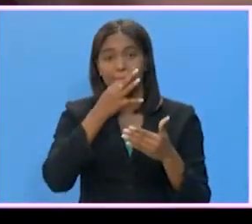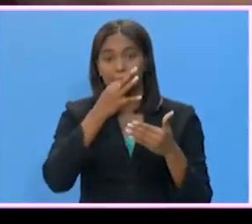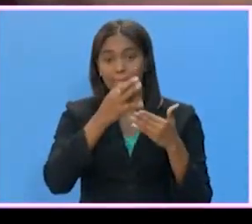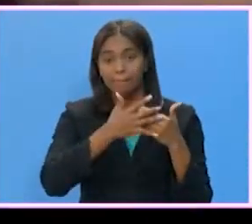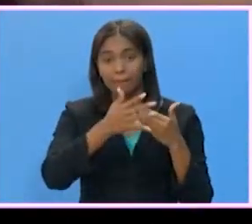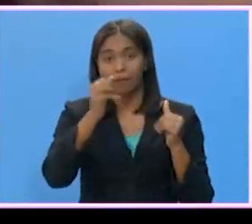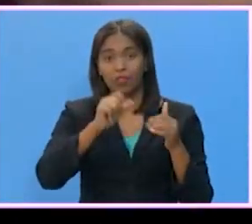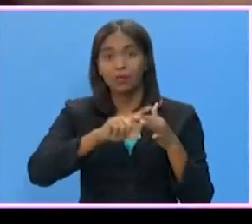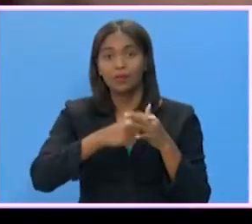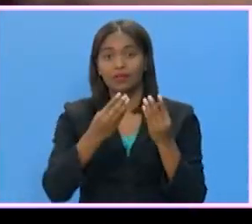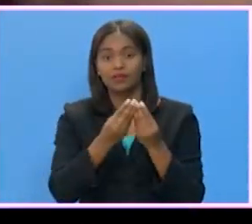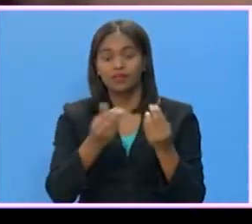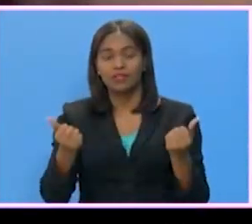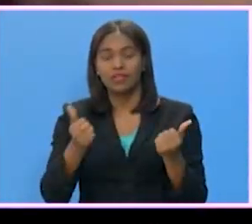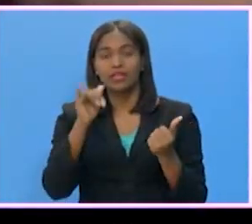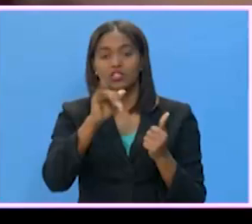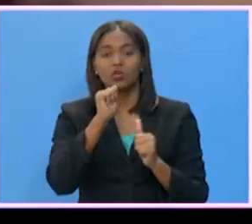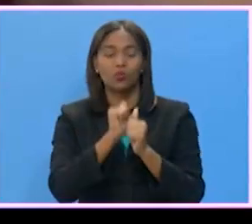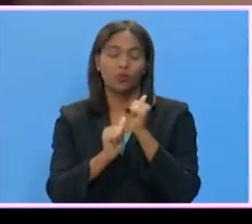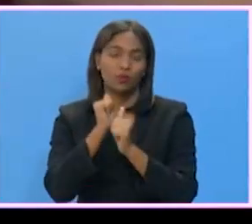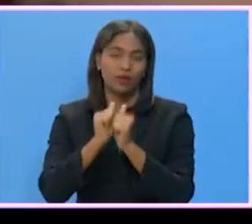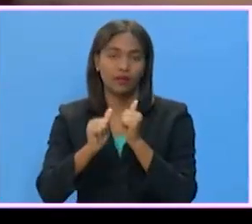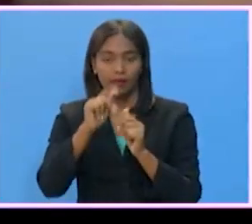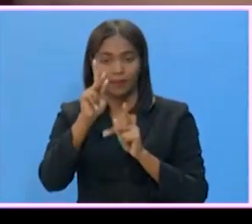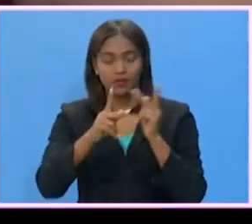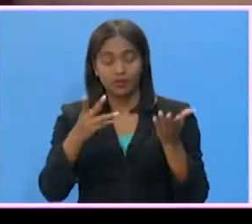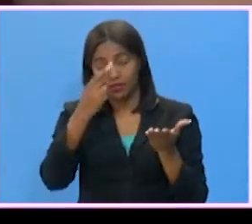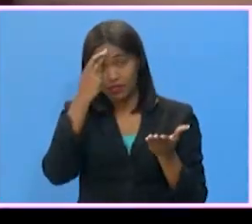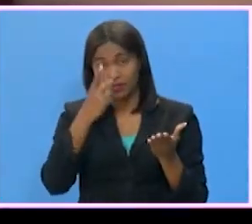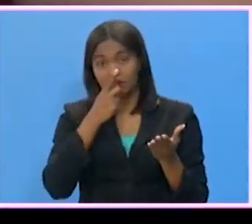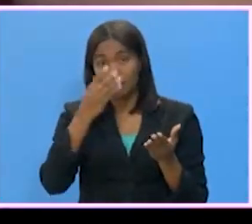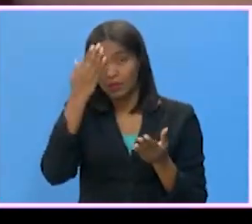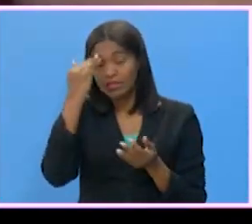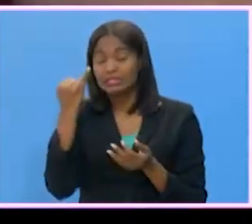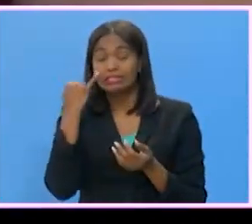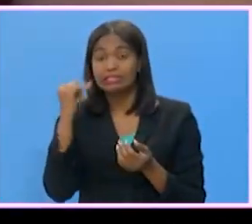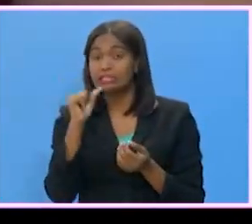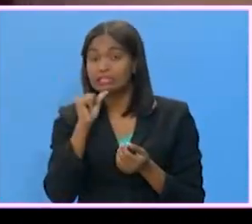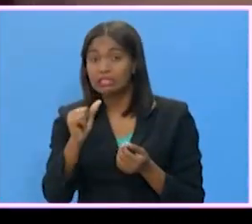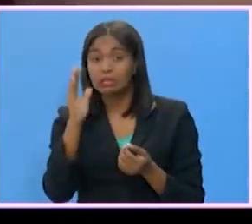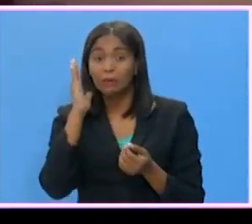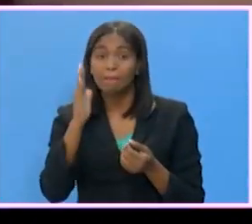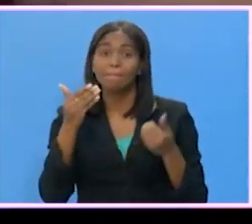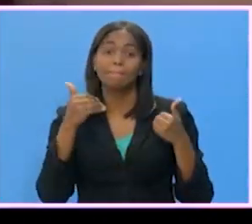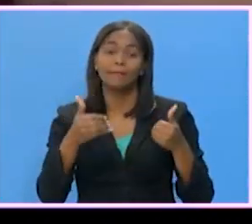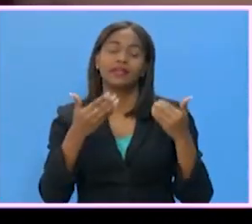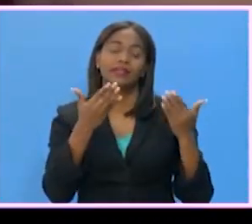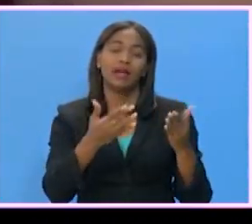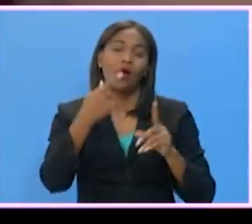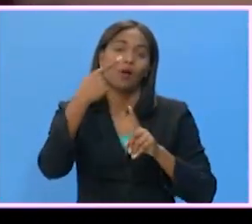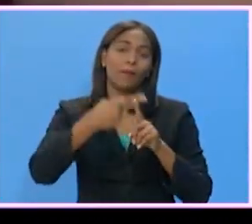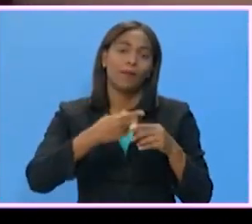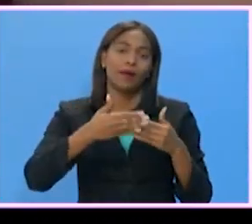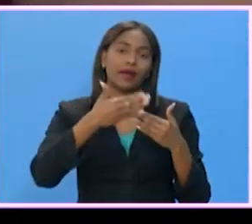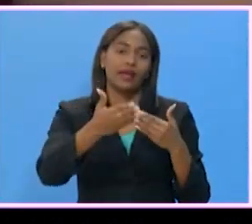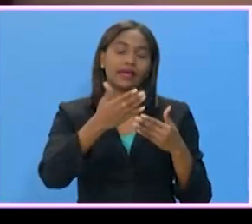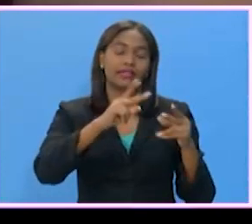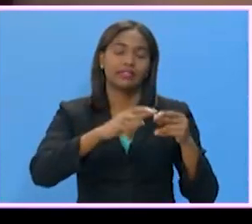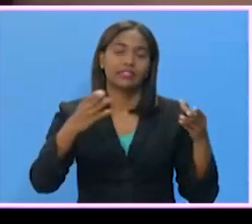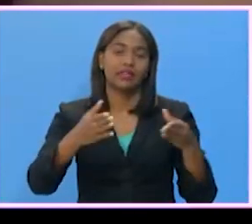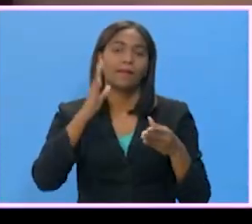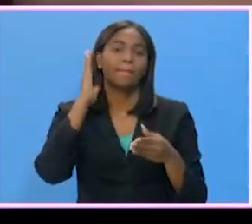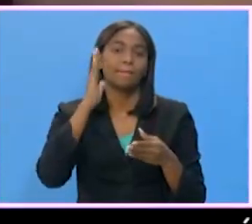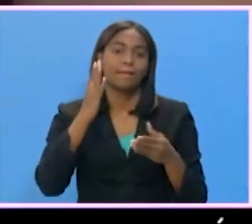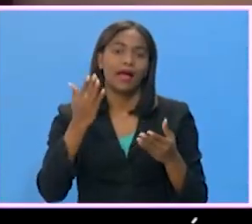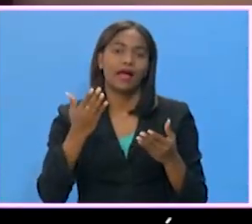puedan empezar a resolver los que son los problemas reales del pueblo dominicano, porque si no pasaremos balance, veremos que dentro de un mes estos encuentros